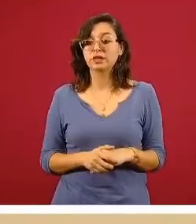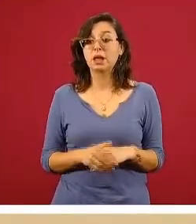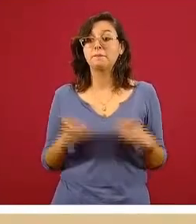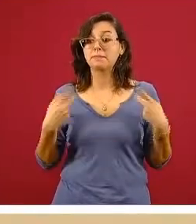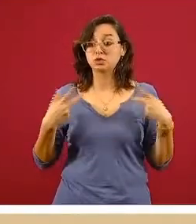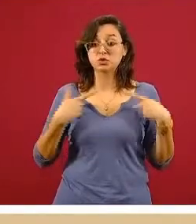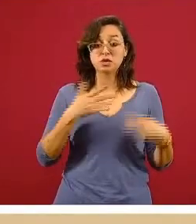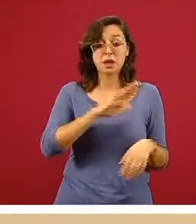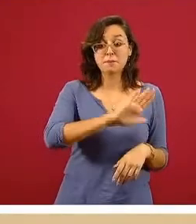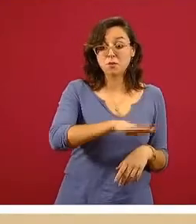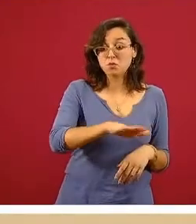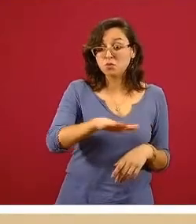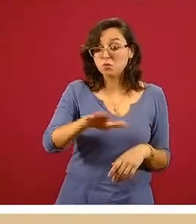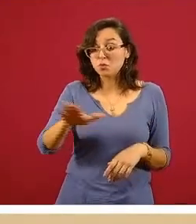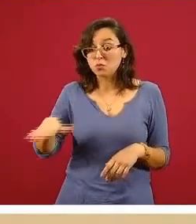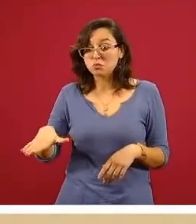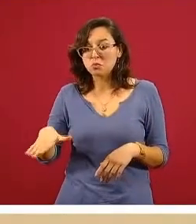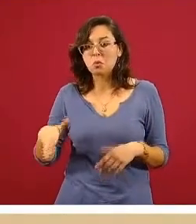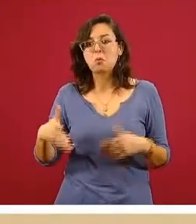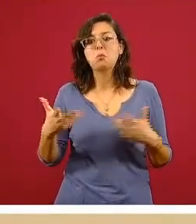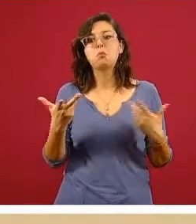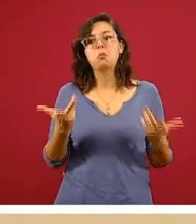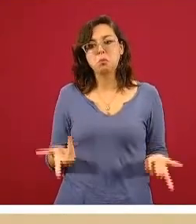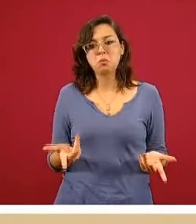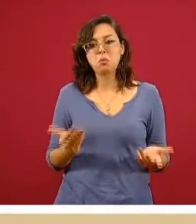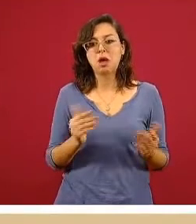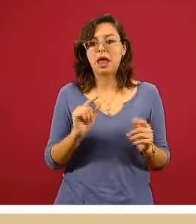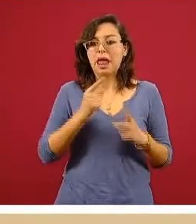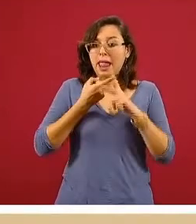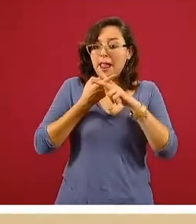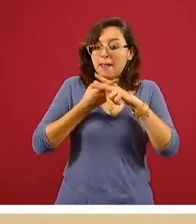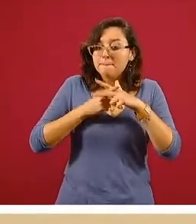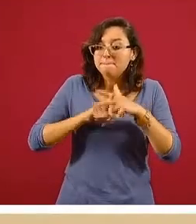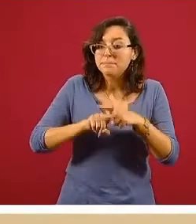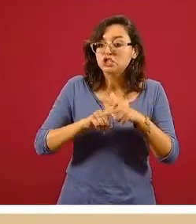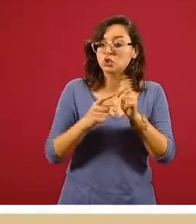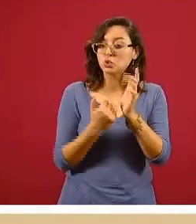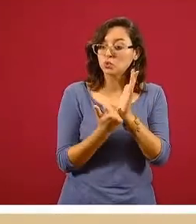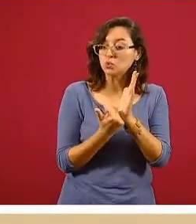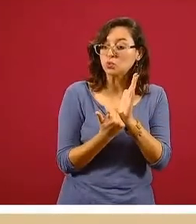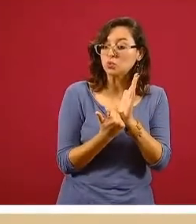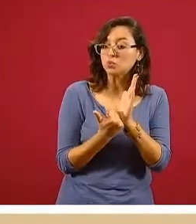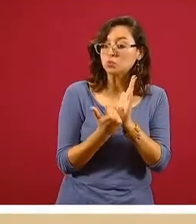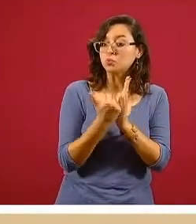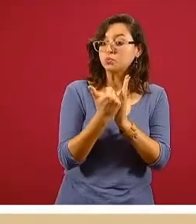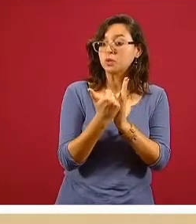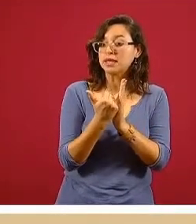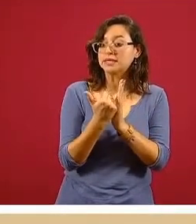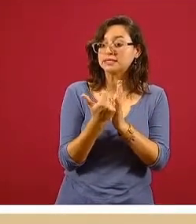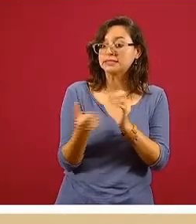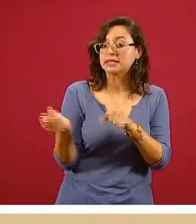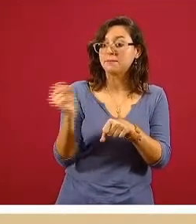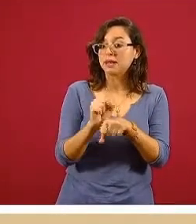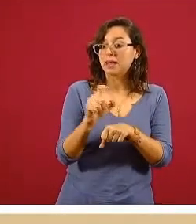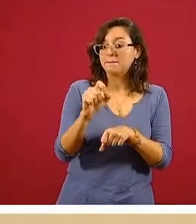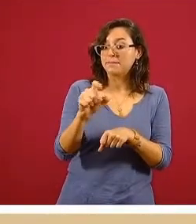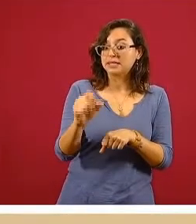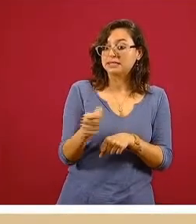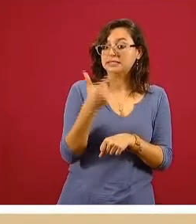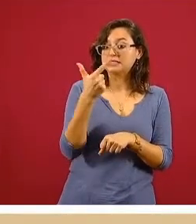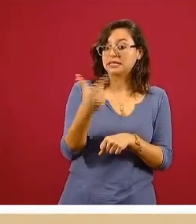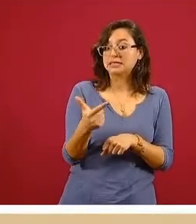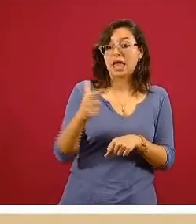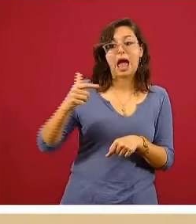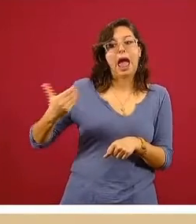caso de las defunciones sí teníamos una tendencia ascendente medio estable hasta la semana 27 y el primer